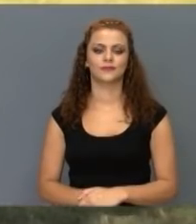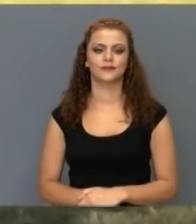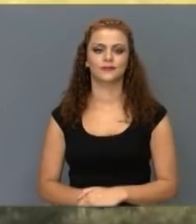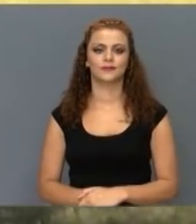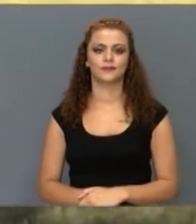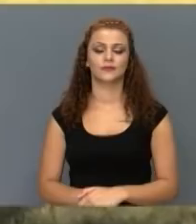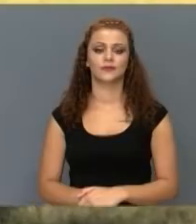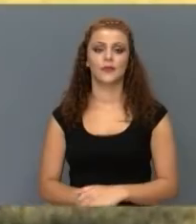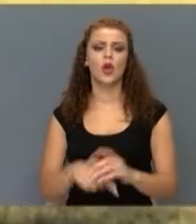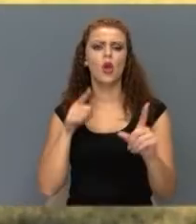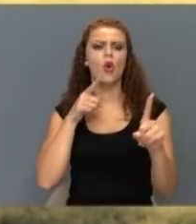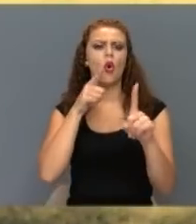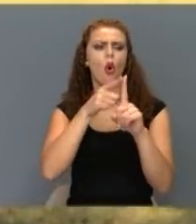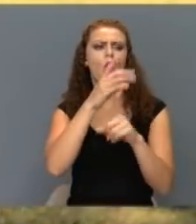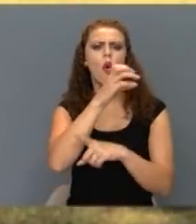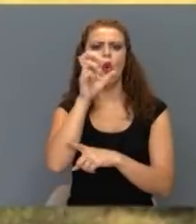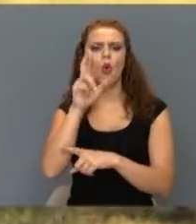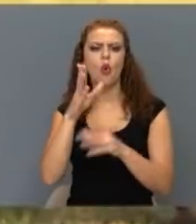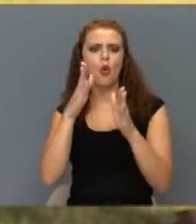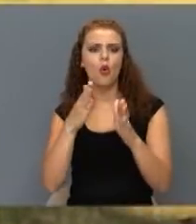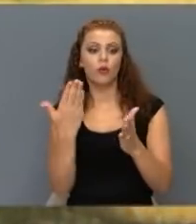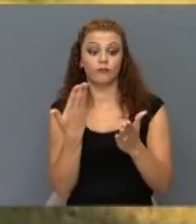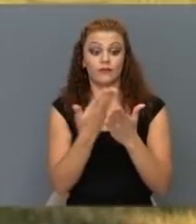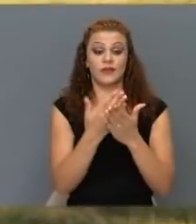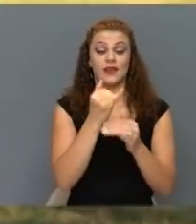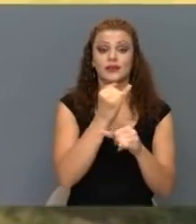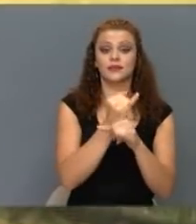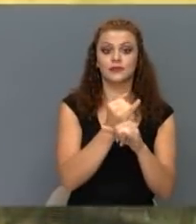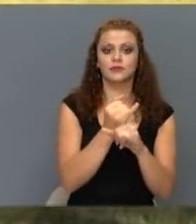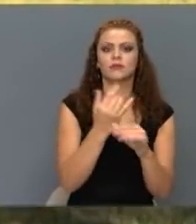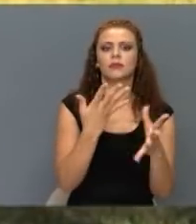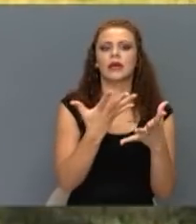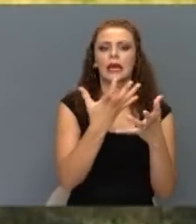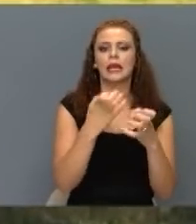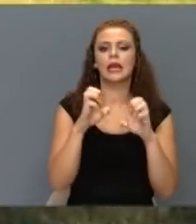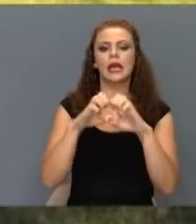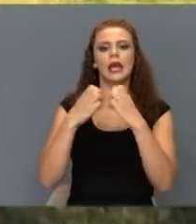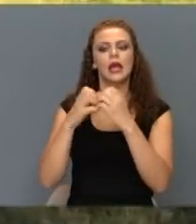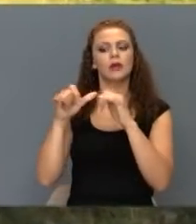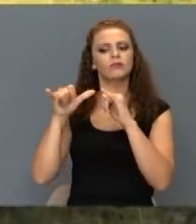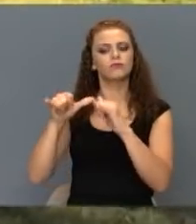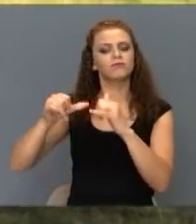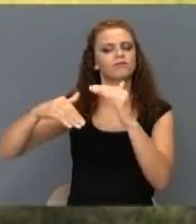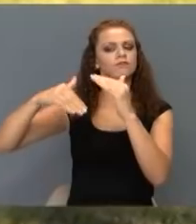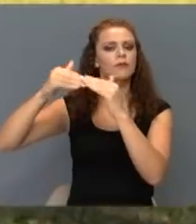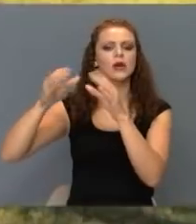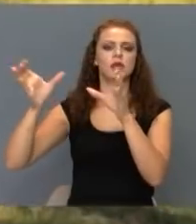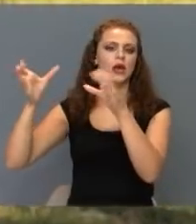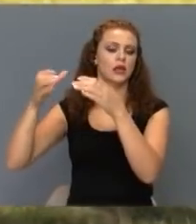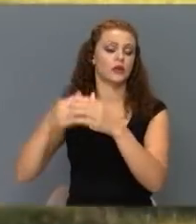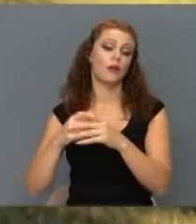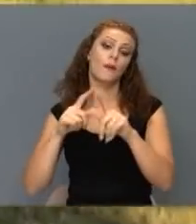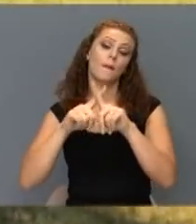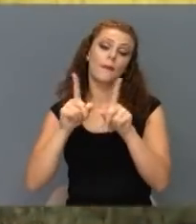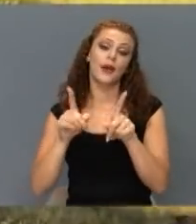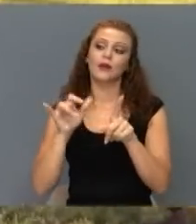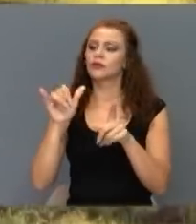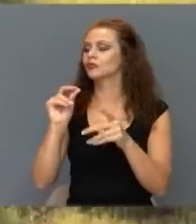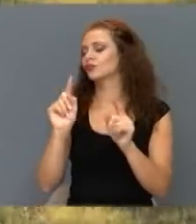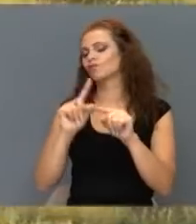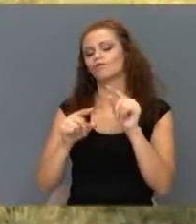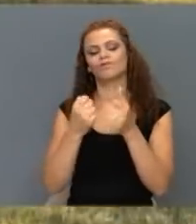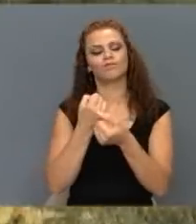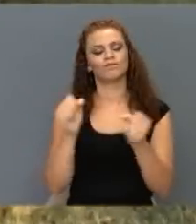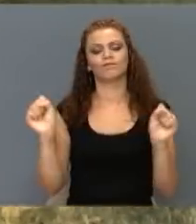el objetivo del costarricense con su llegada a la institución era que el equipo se mantuviera en la máxima categoría sin embargo eso no fue posible